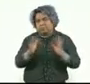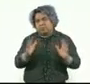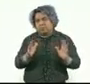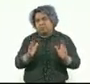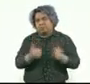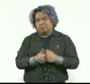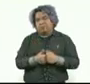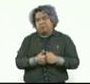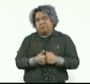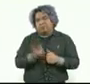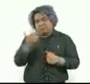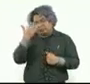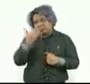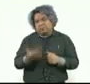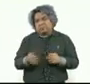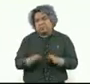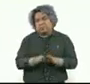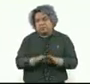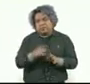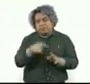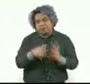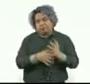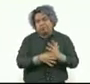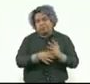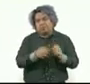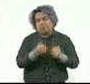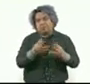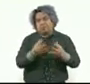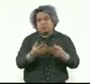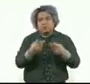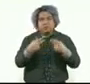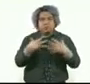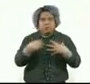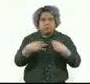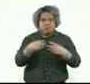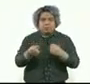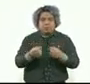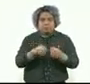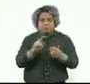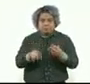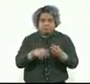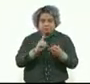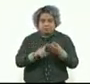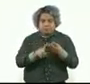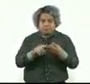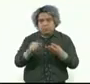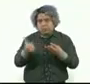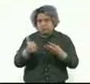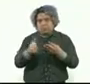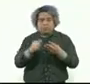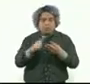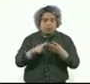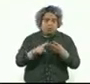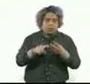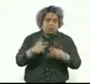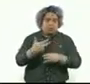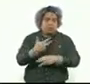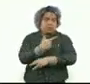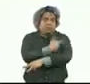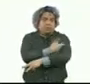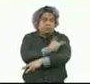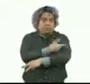más importante, porque está hablando de los contagios. Gracias. Y sobre el plan de vacunación, ¿el refuerzo se